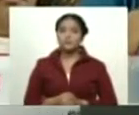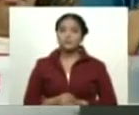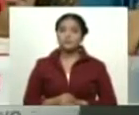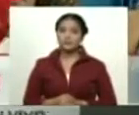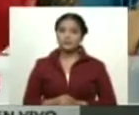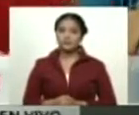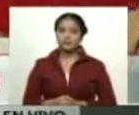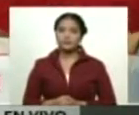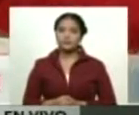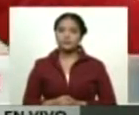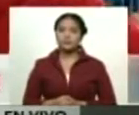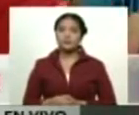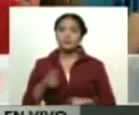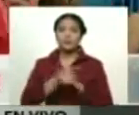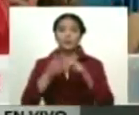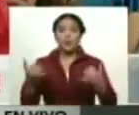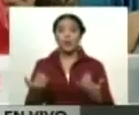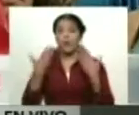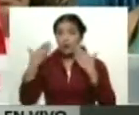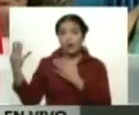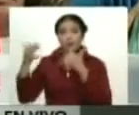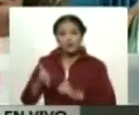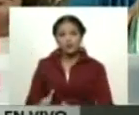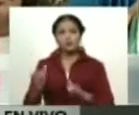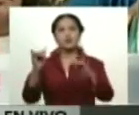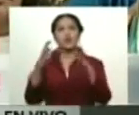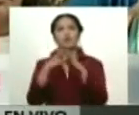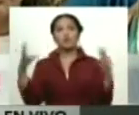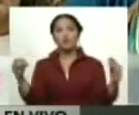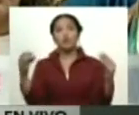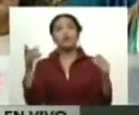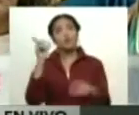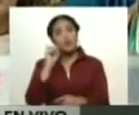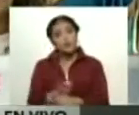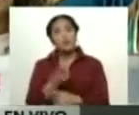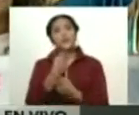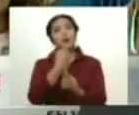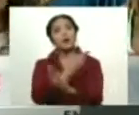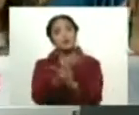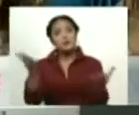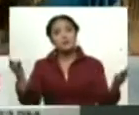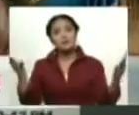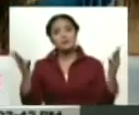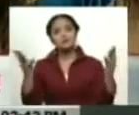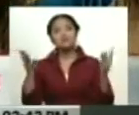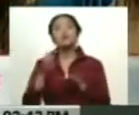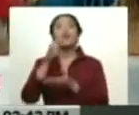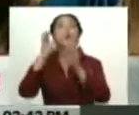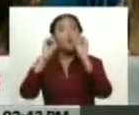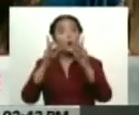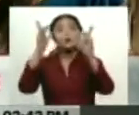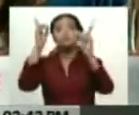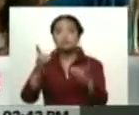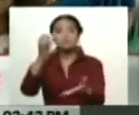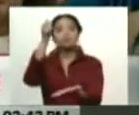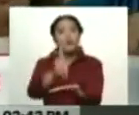Y ahora sus hijos e hijas nos ha tocado salir a decir amén a la voluntad del